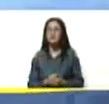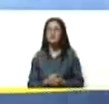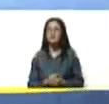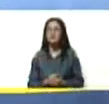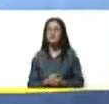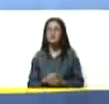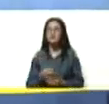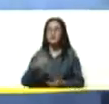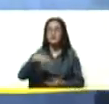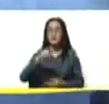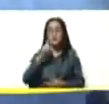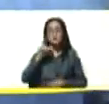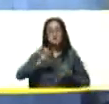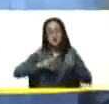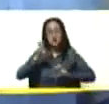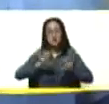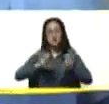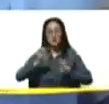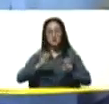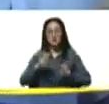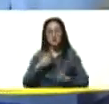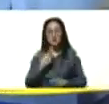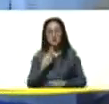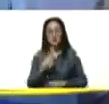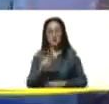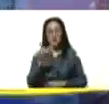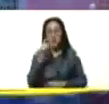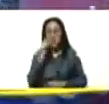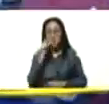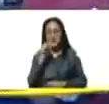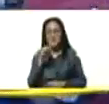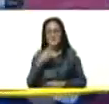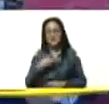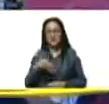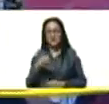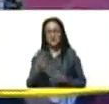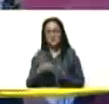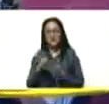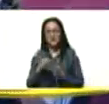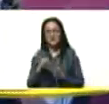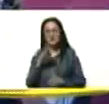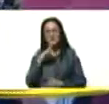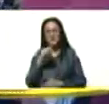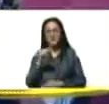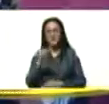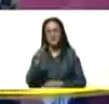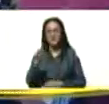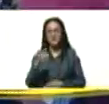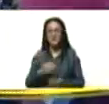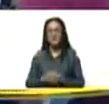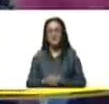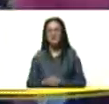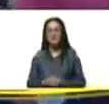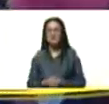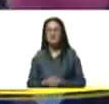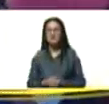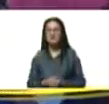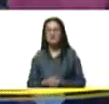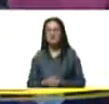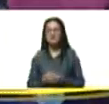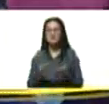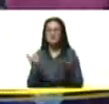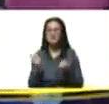evalúan. Yo le acabo de decir al mayor general Dubulay que hable con el general en jefe Hernández Lares y le